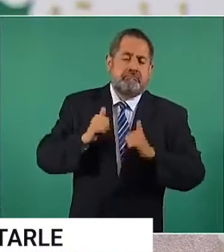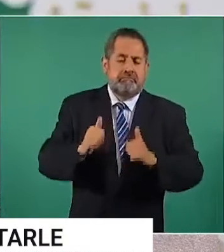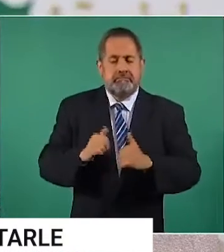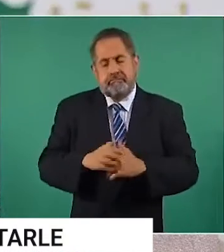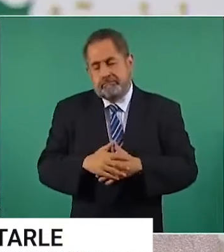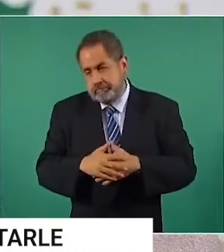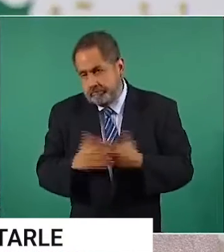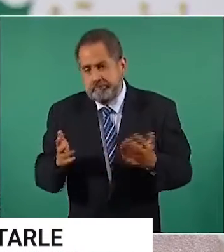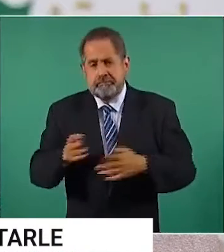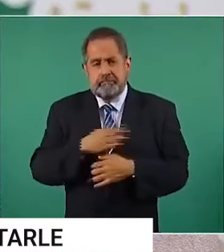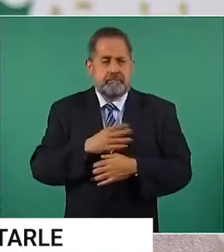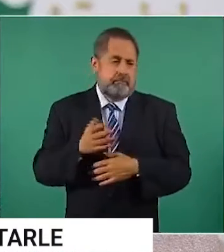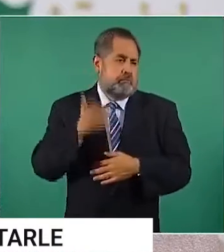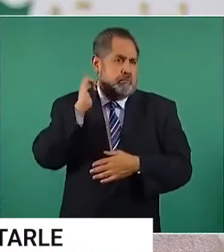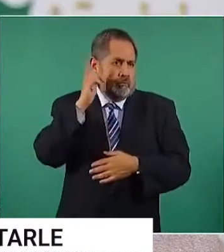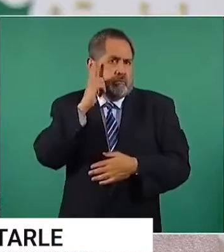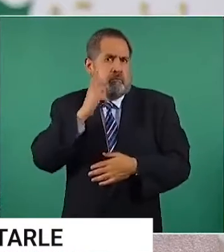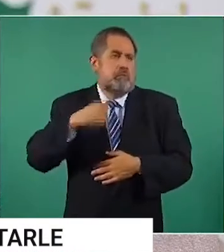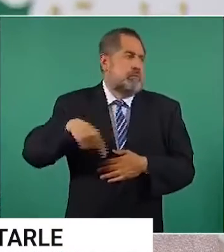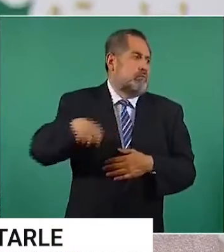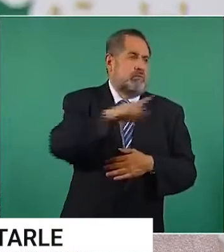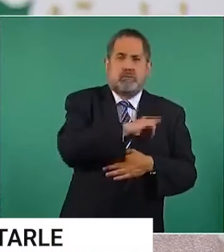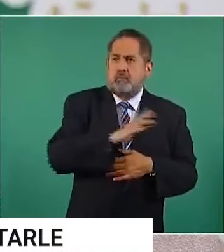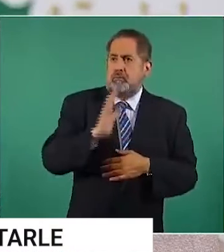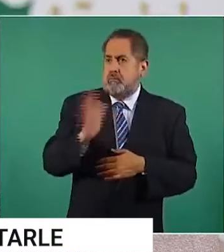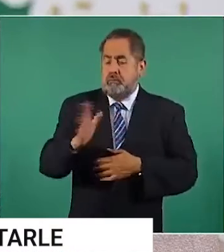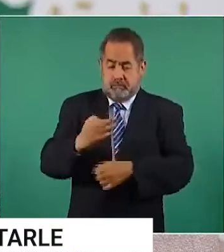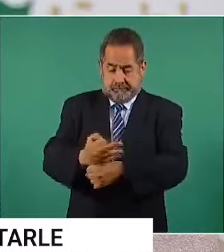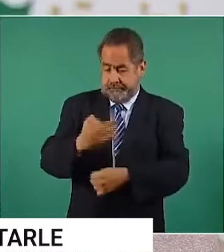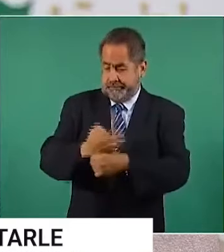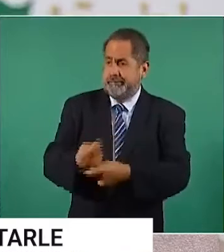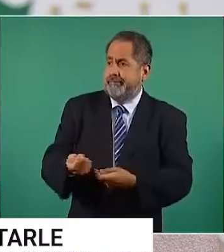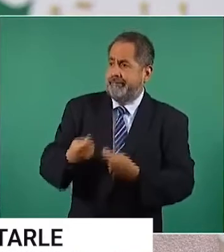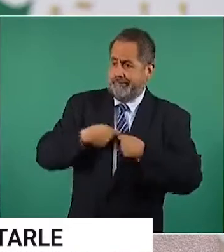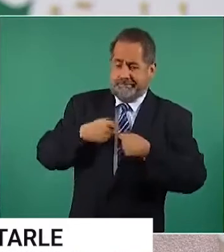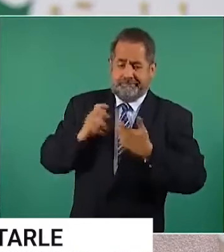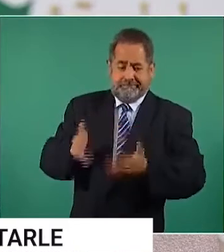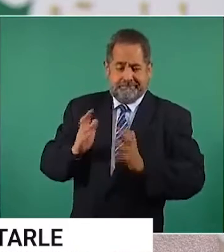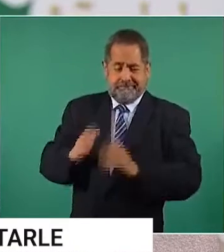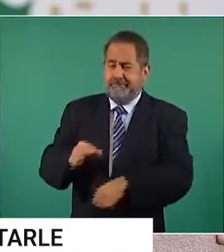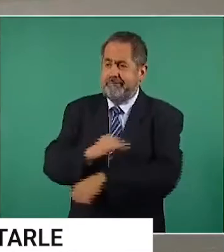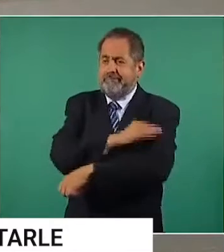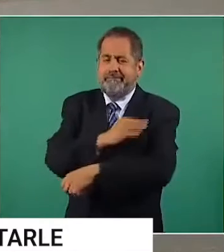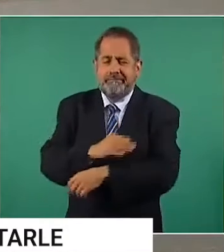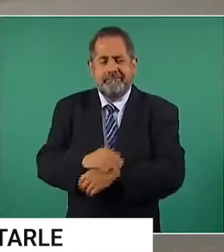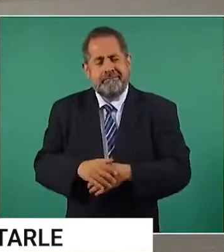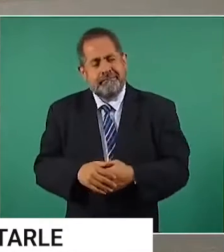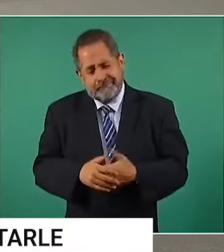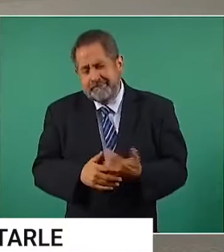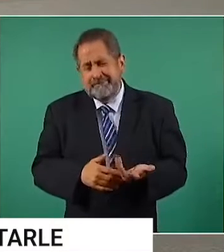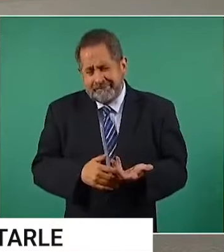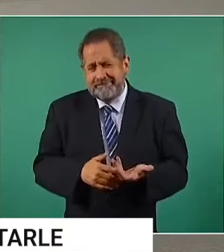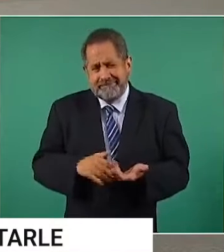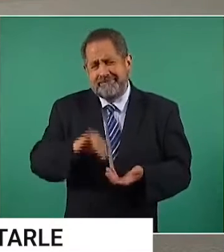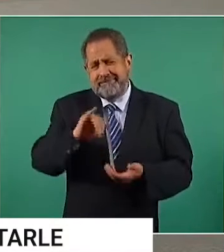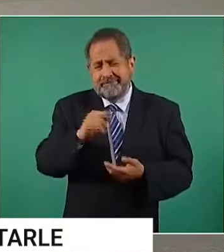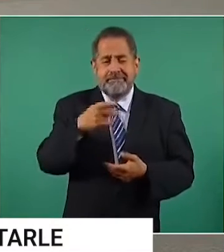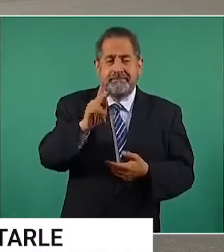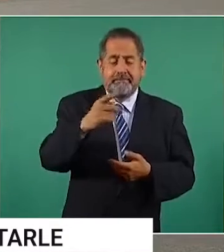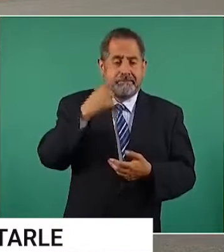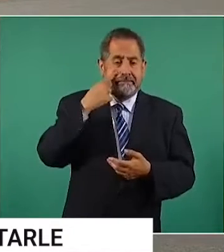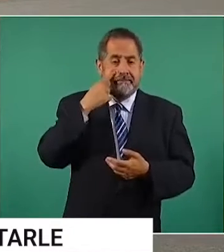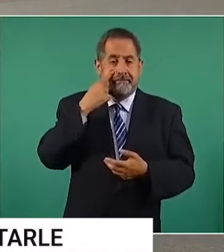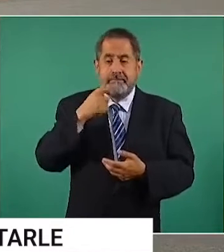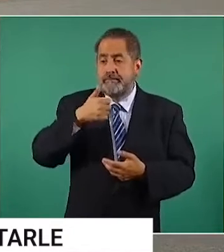de Salud, dijo en la conferencia de este martes que por los amparos para vacunar a un menor puede quitársele la oportunidad a un adulto que tiene un